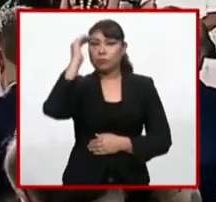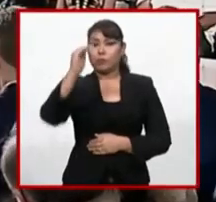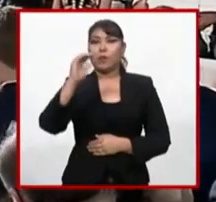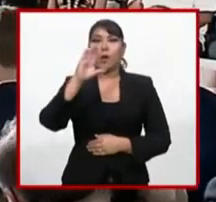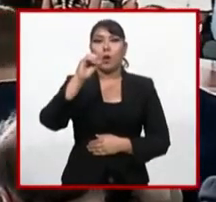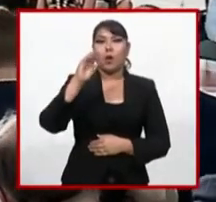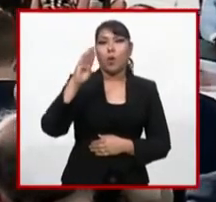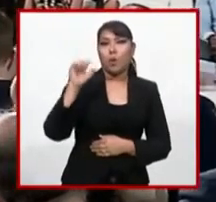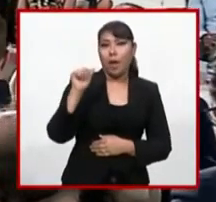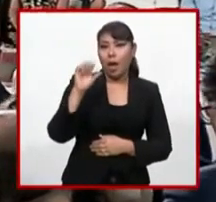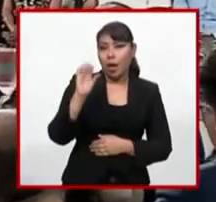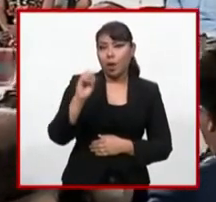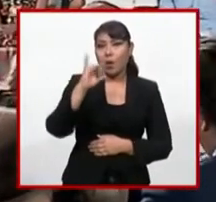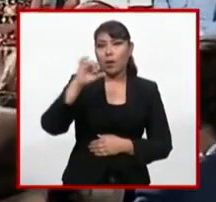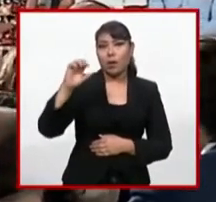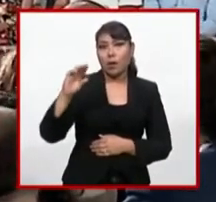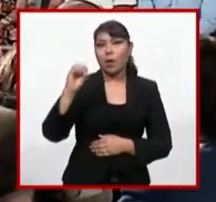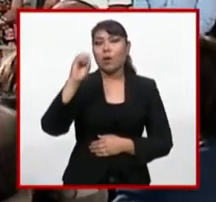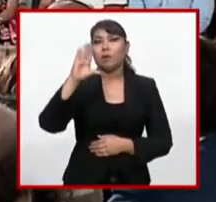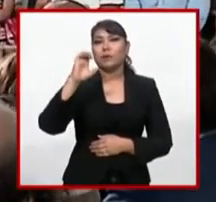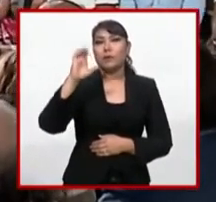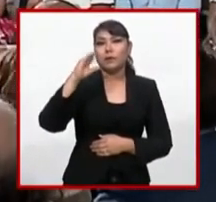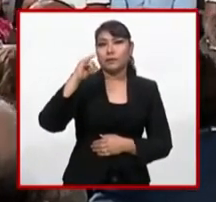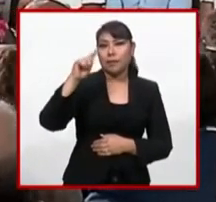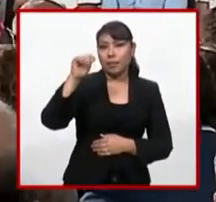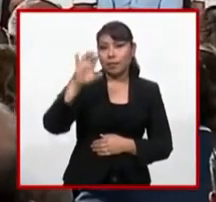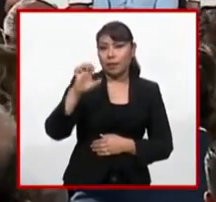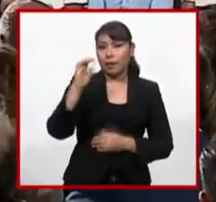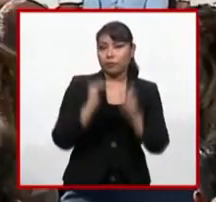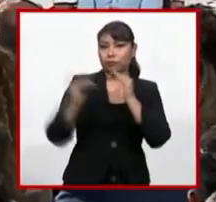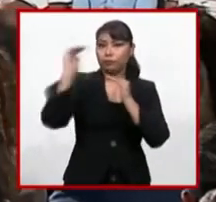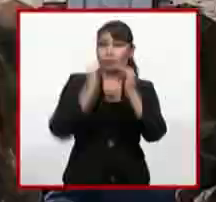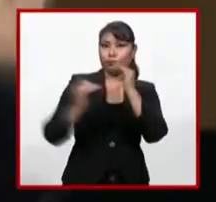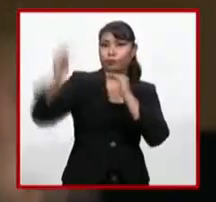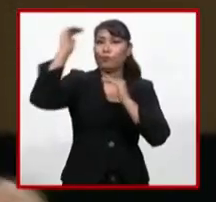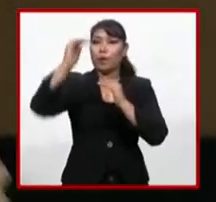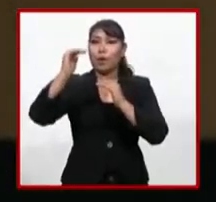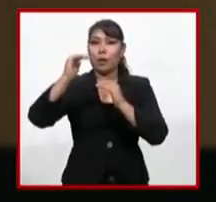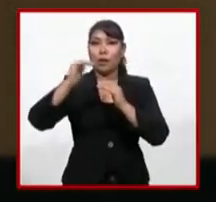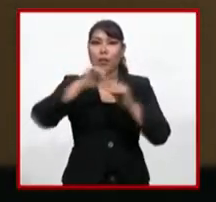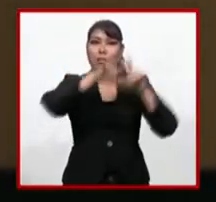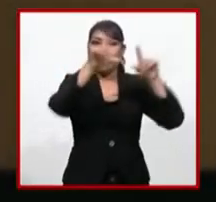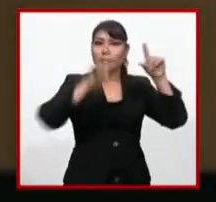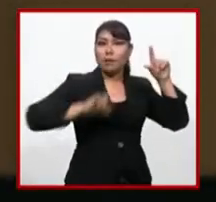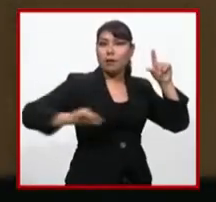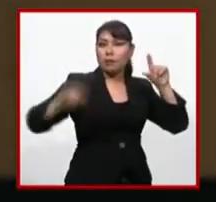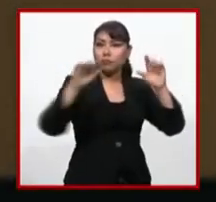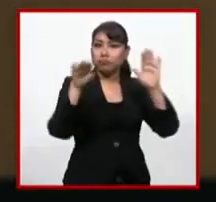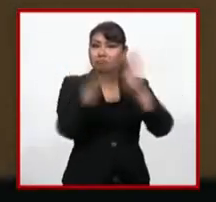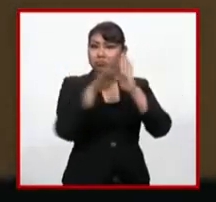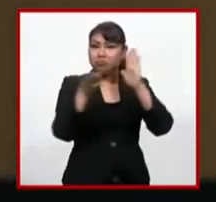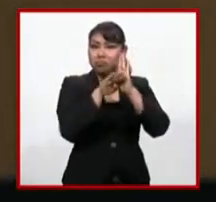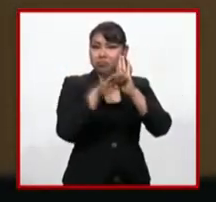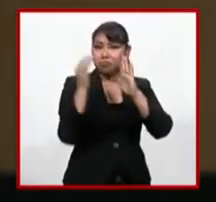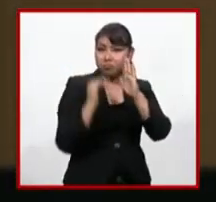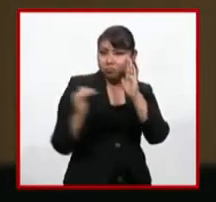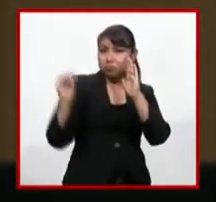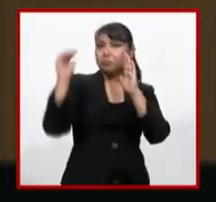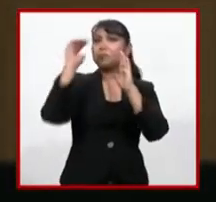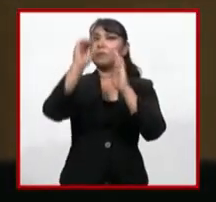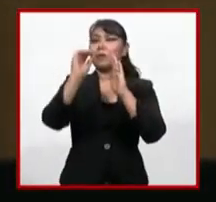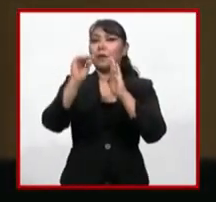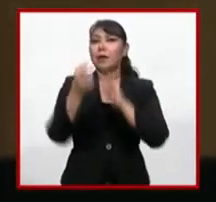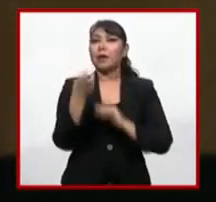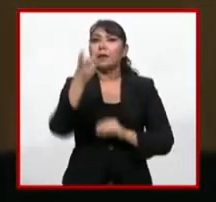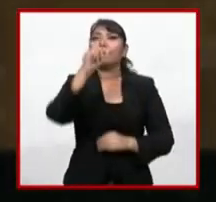COBAO, YEBO y CECITE, están por encima de la media nacional. Esto es muy